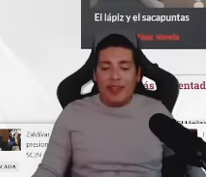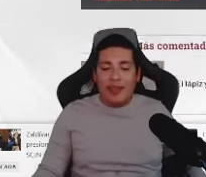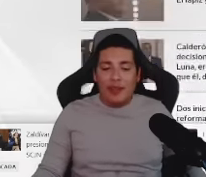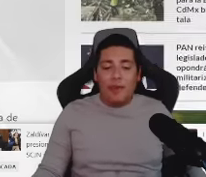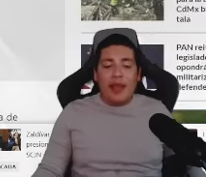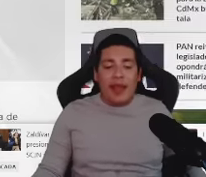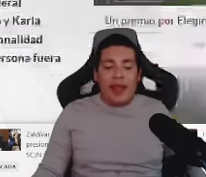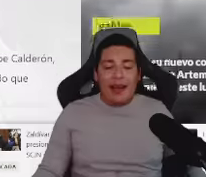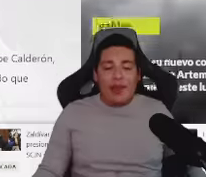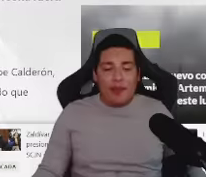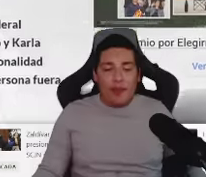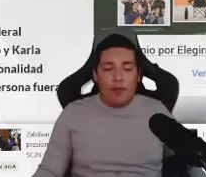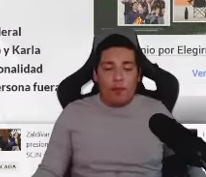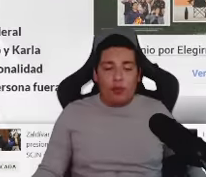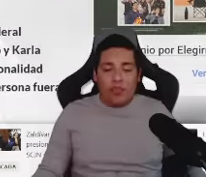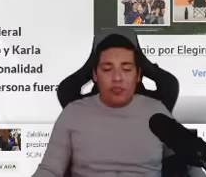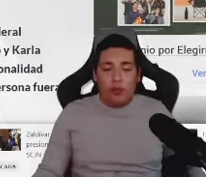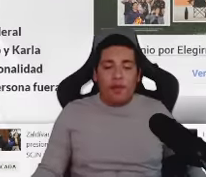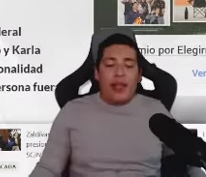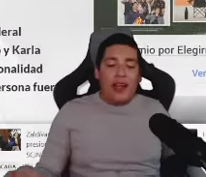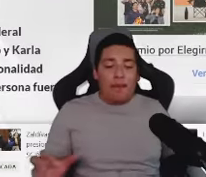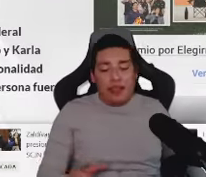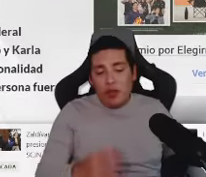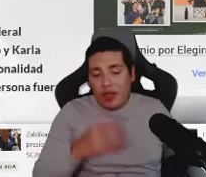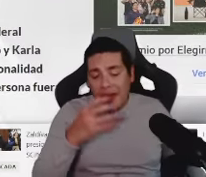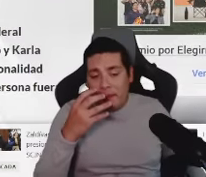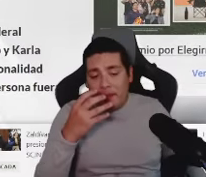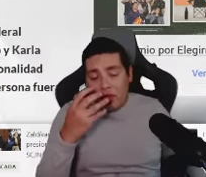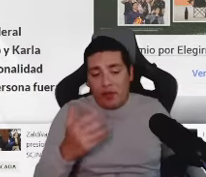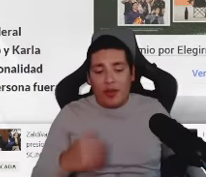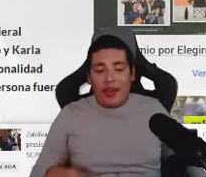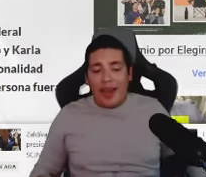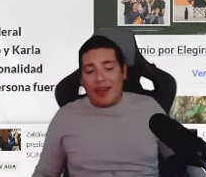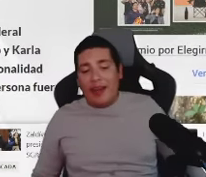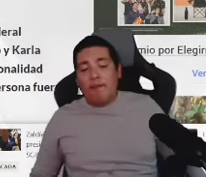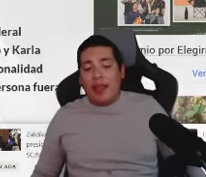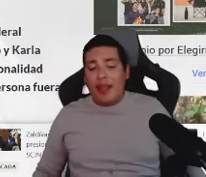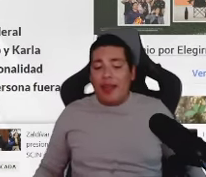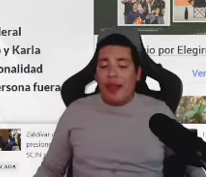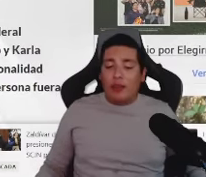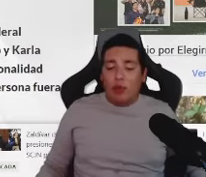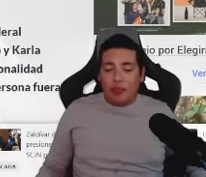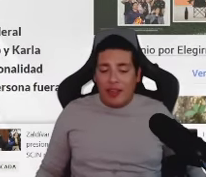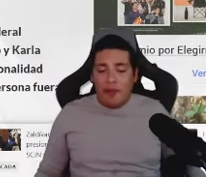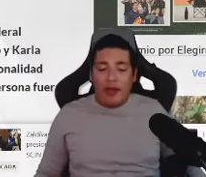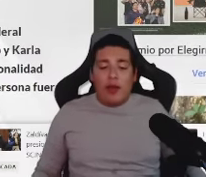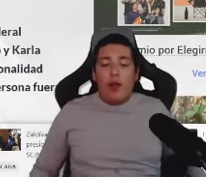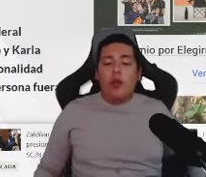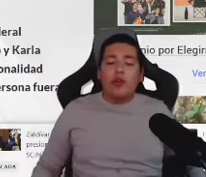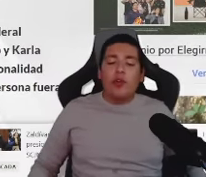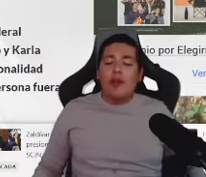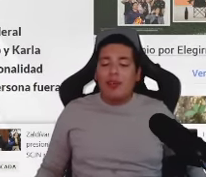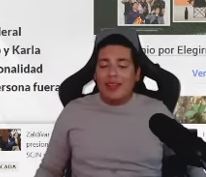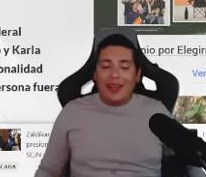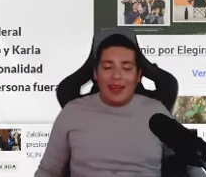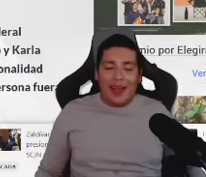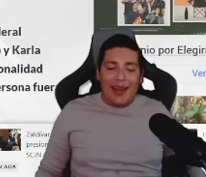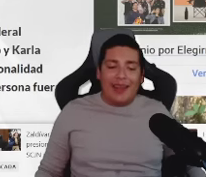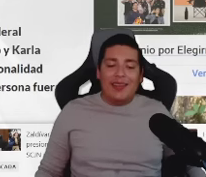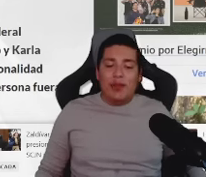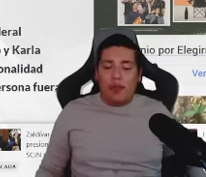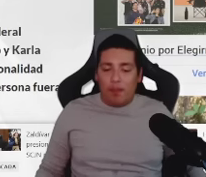haberse seguido el debido proceso el episodio que el episodio que narra arturo saldívar ocurrió cuando la